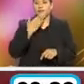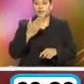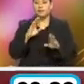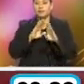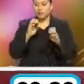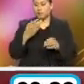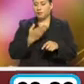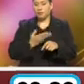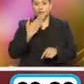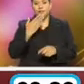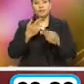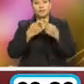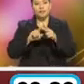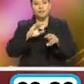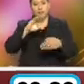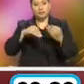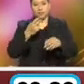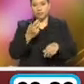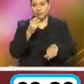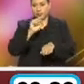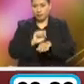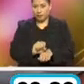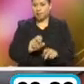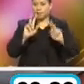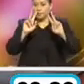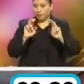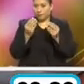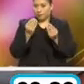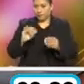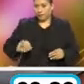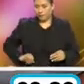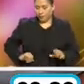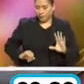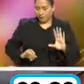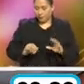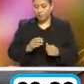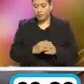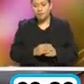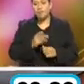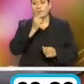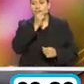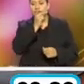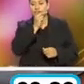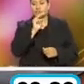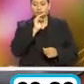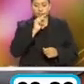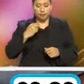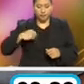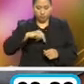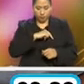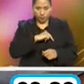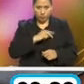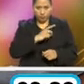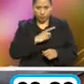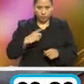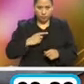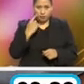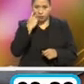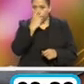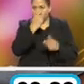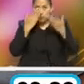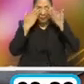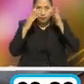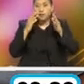bien, empezando con todo esta semana. Traes un tema muy interesante, Sí. en lo que yo creo que padres de familia tenemos que abrir muy bien los ojos,